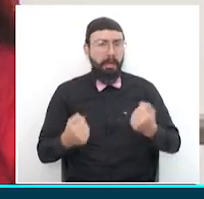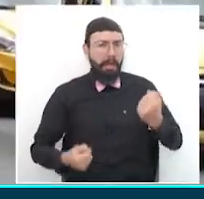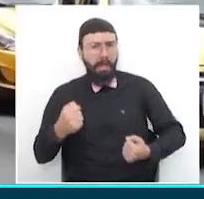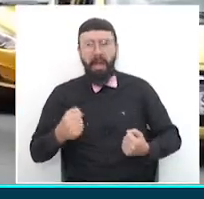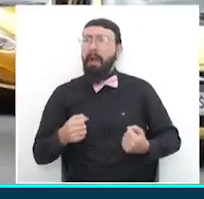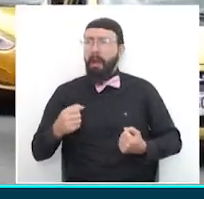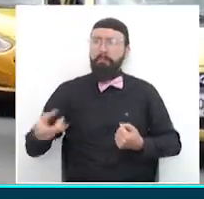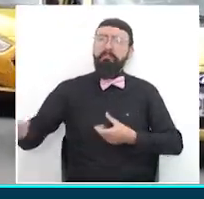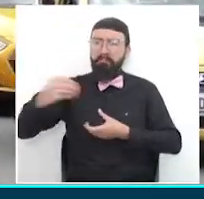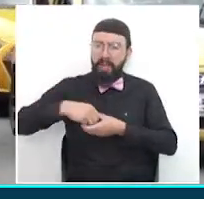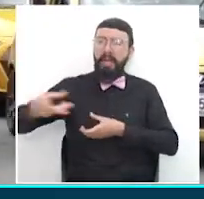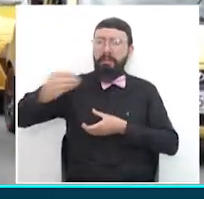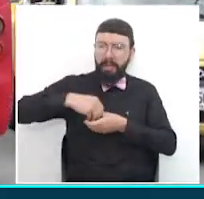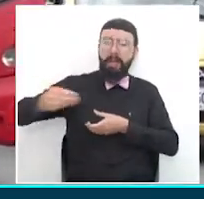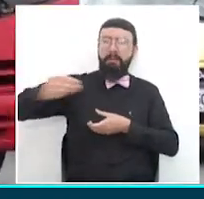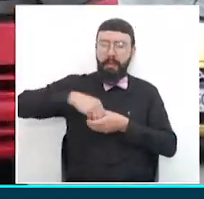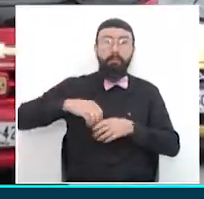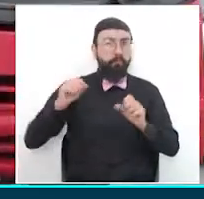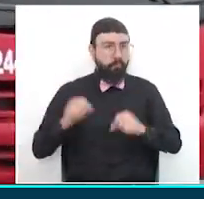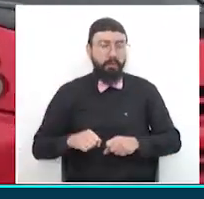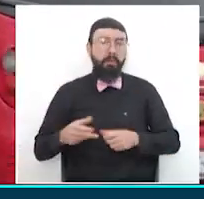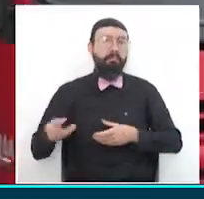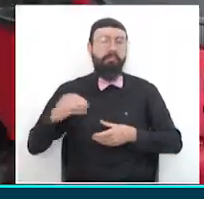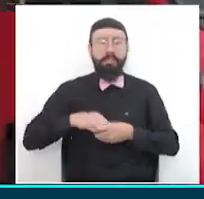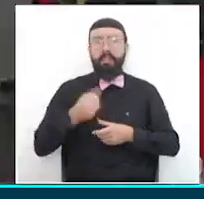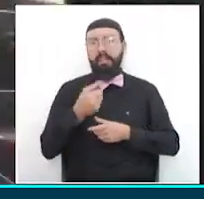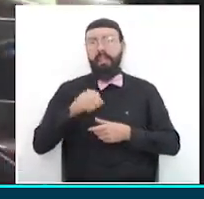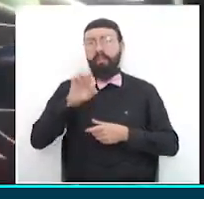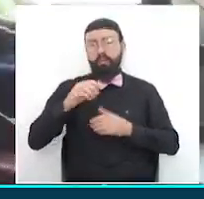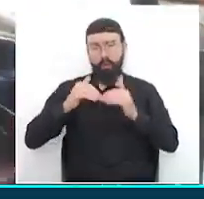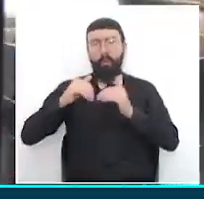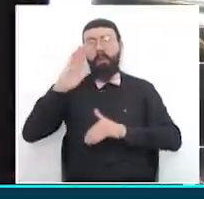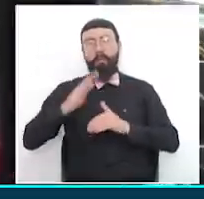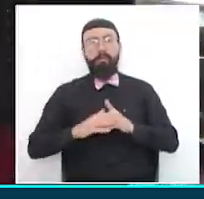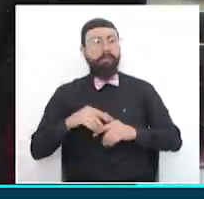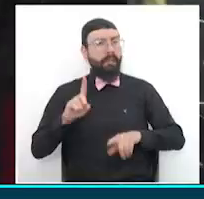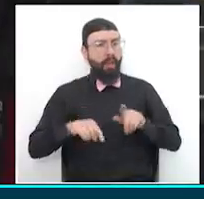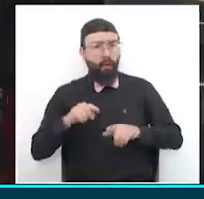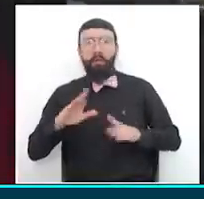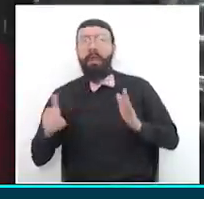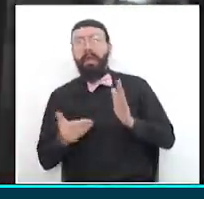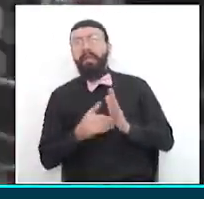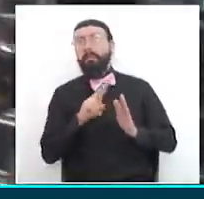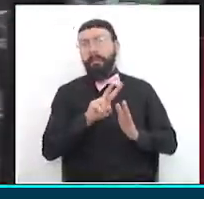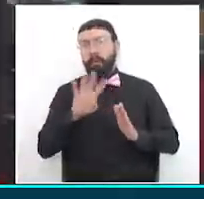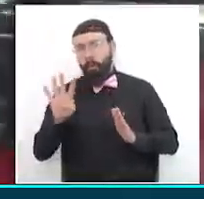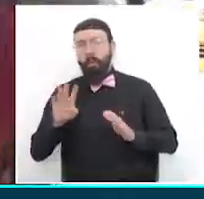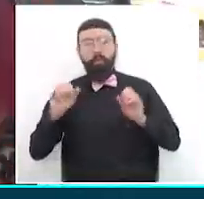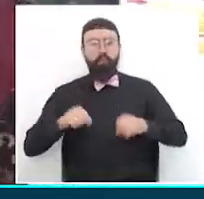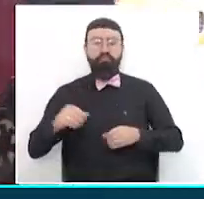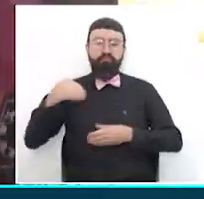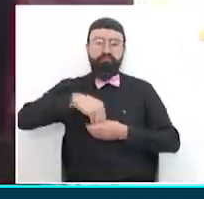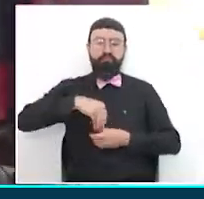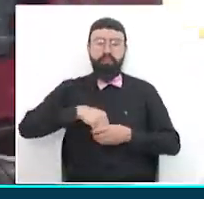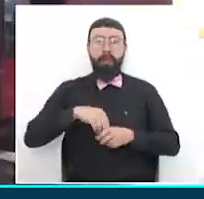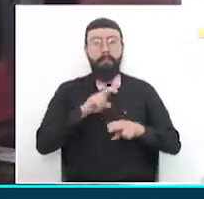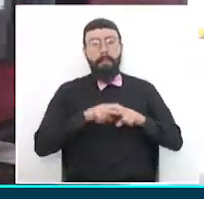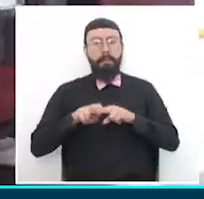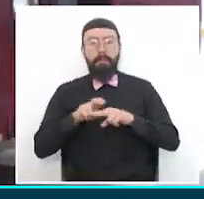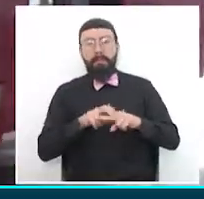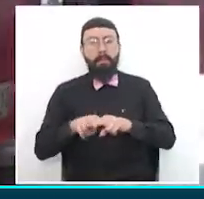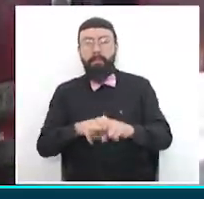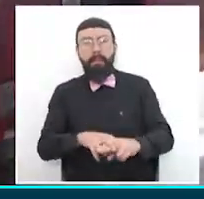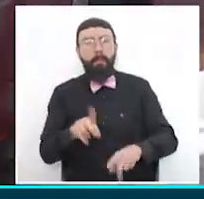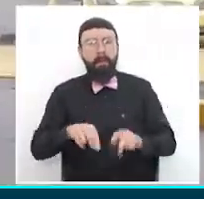más pasajeros, es decir, más de 18 pasajeros, hay unos hasta 24. Y muchas veces las personas por